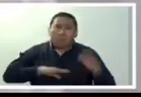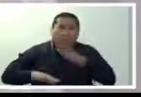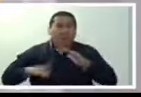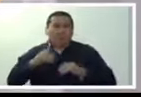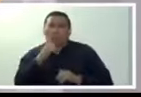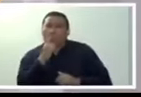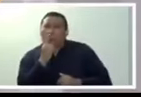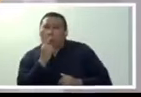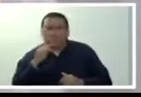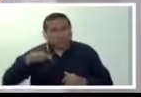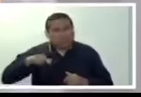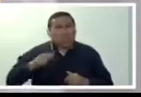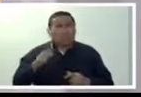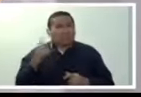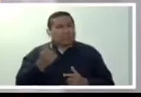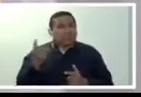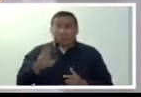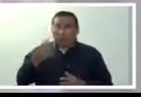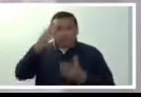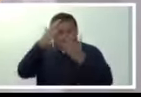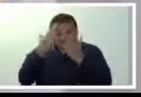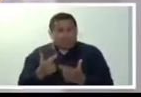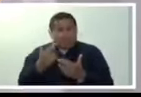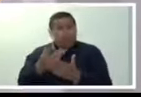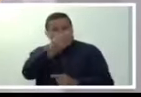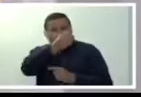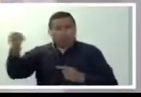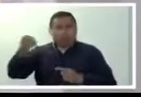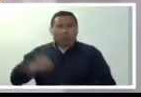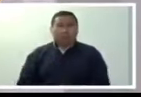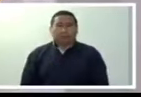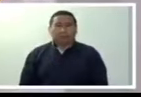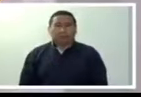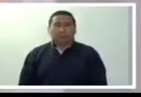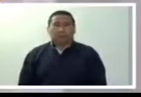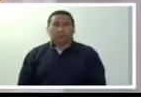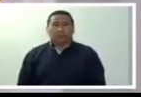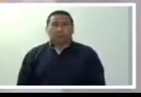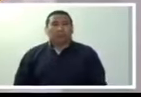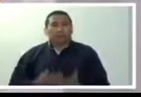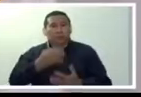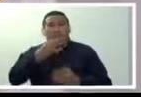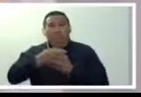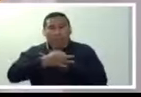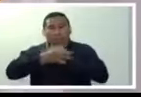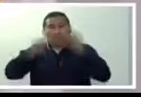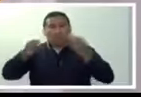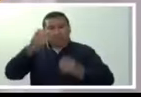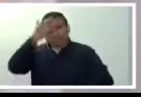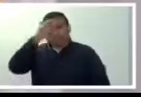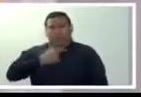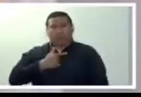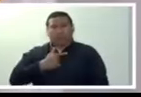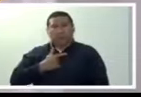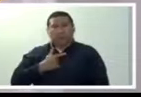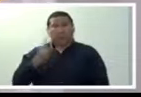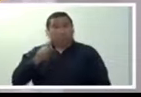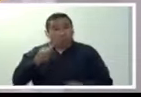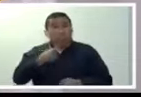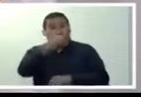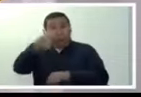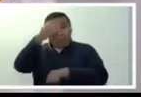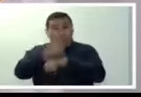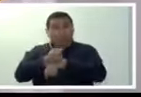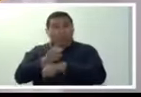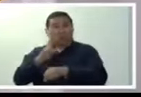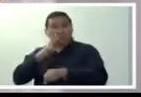los policías que no acataron mis instrucciones. Como lo anuncié anoche, hubo consecuencias